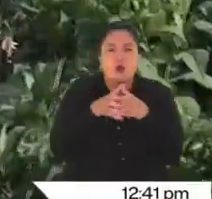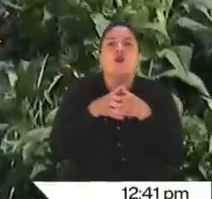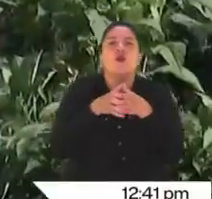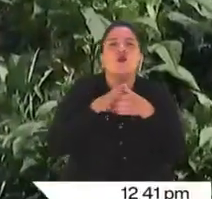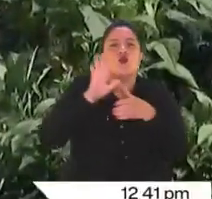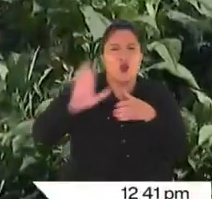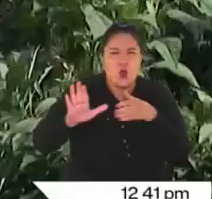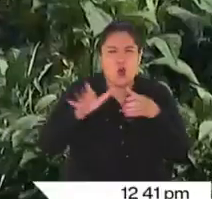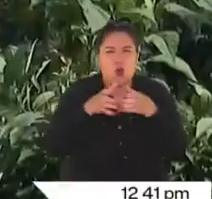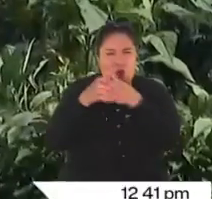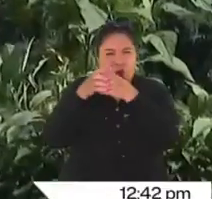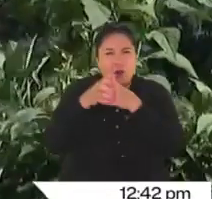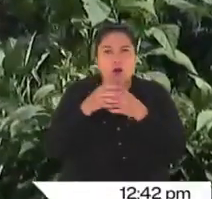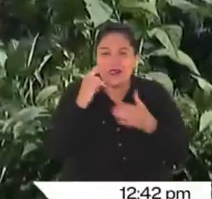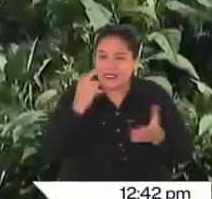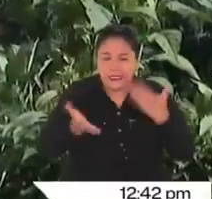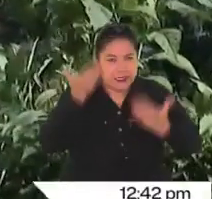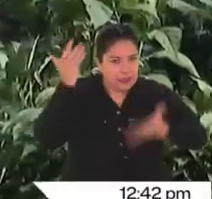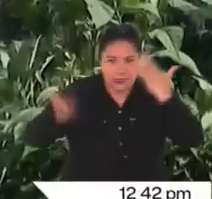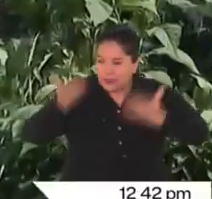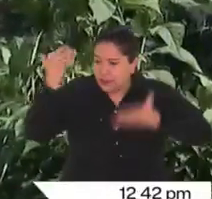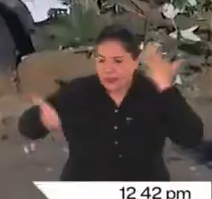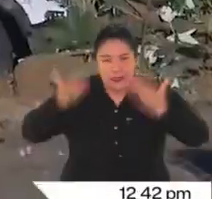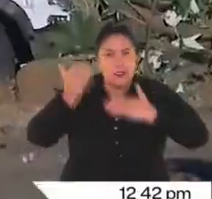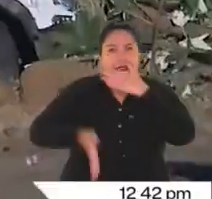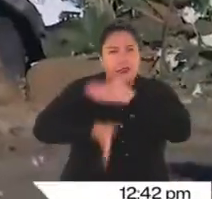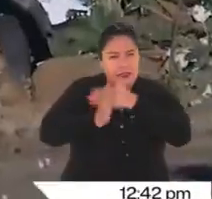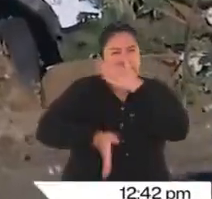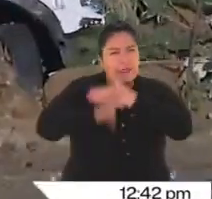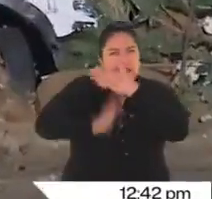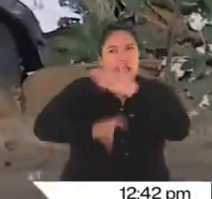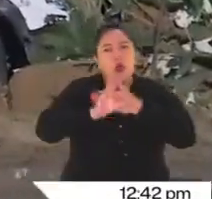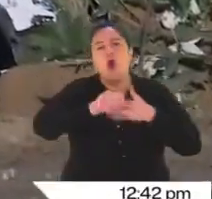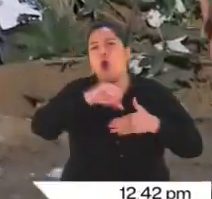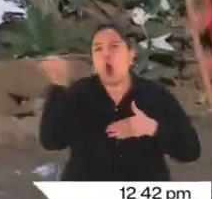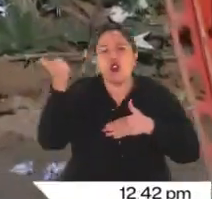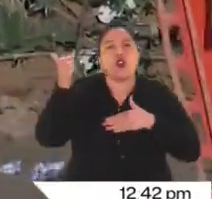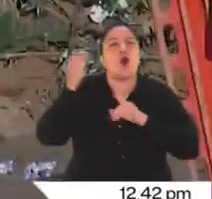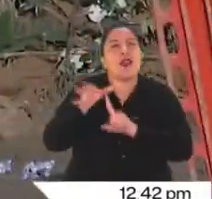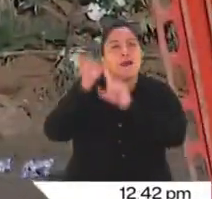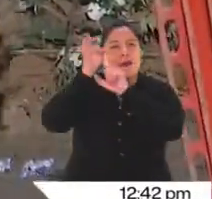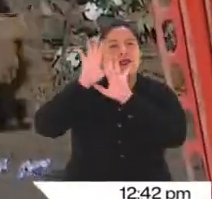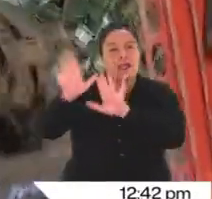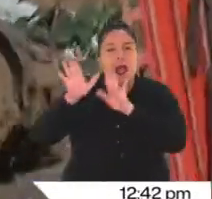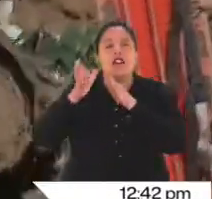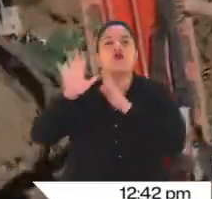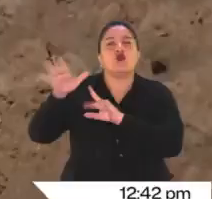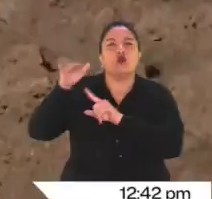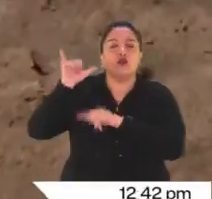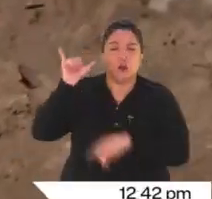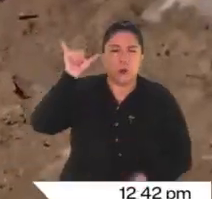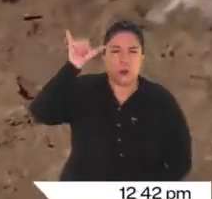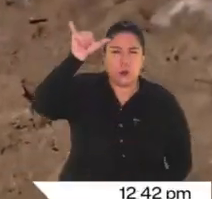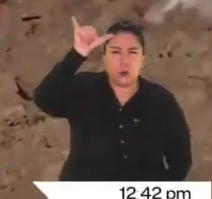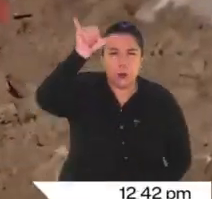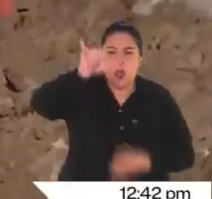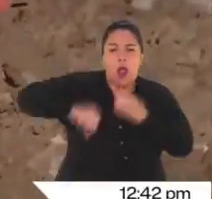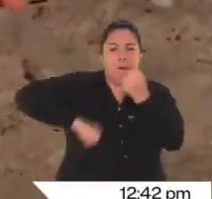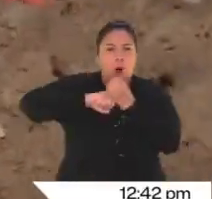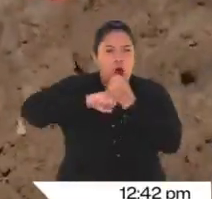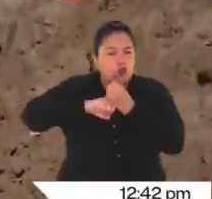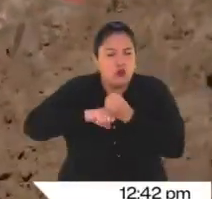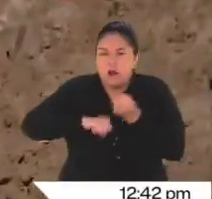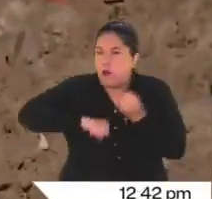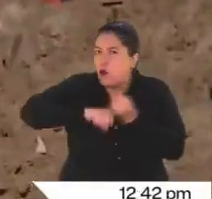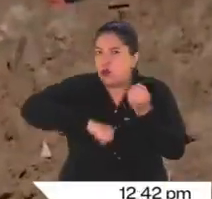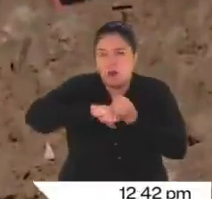Caballería para apoyar las labores de búsqueda. De igual manera, la Fuerza Aeroespacial dispondrá de sus aeronaves para apoyar la atención de la emergencia y poder